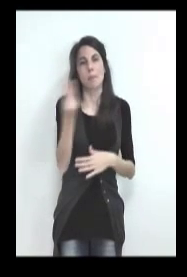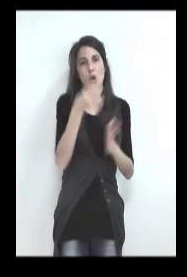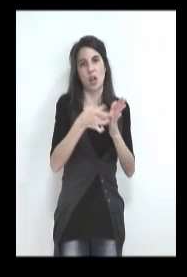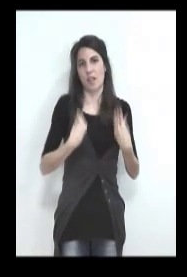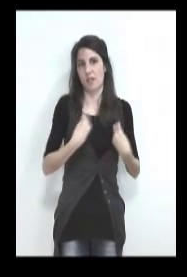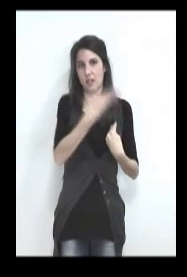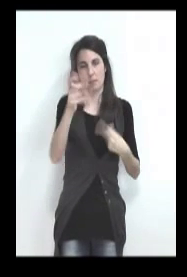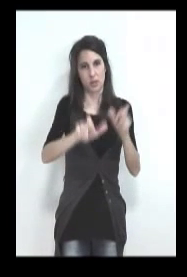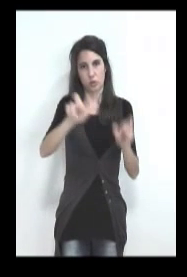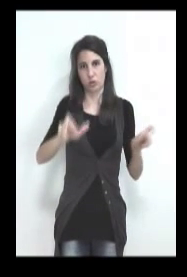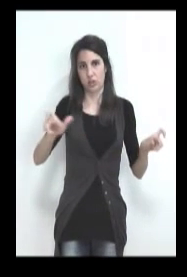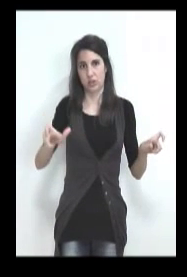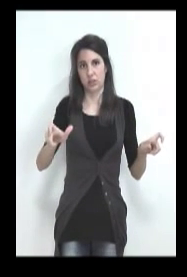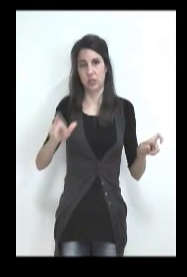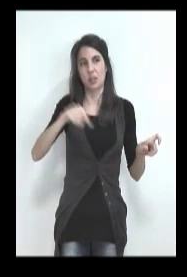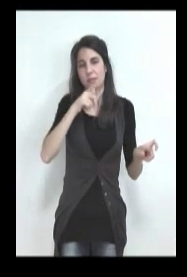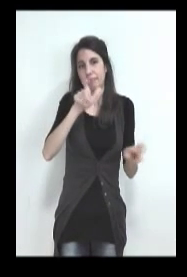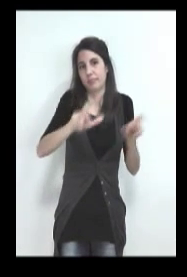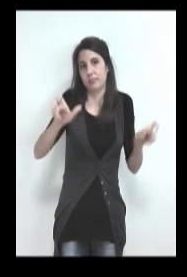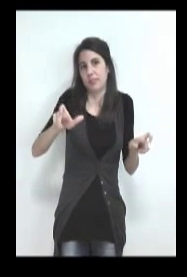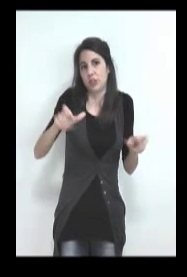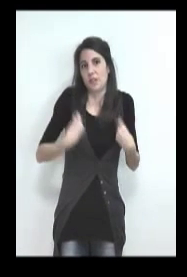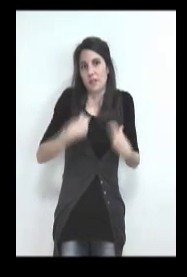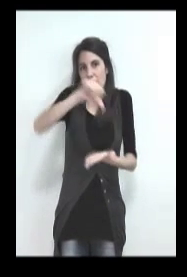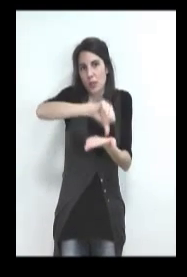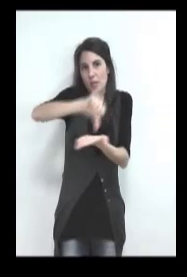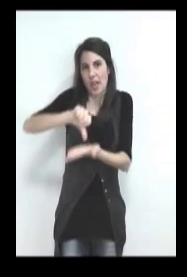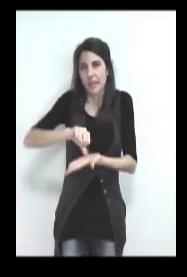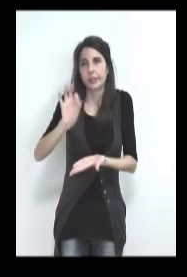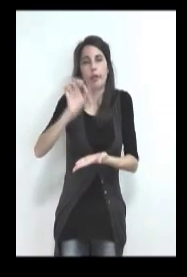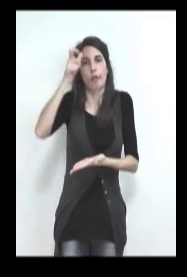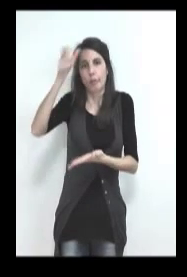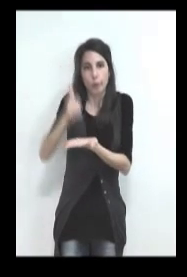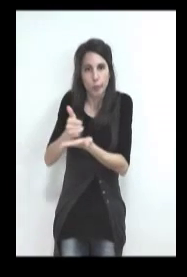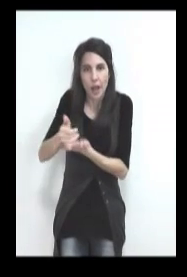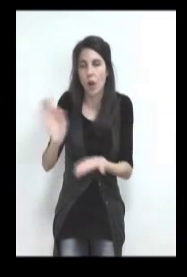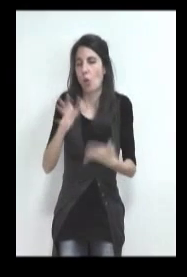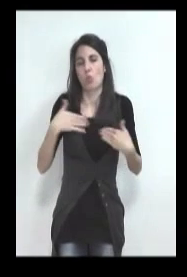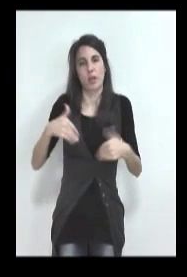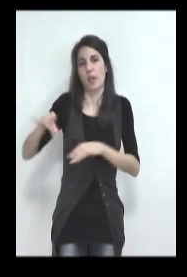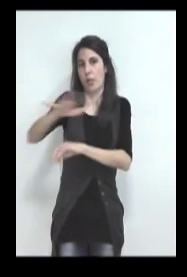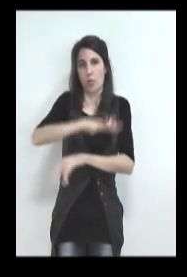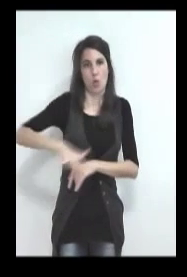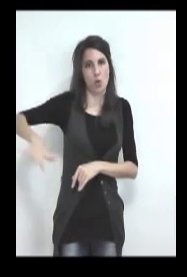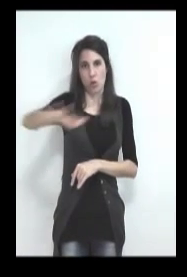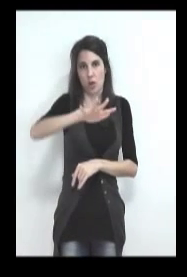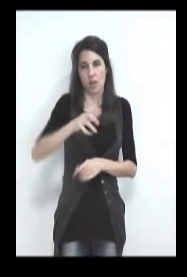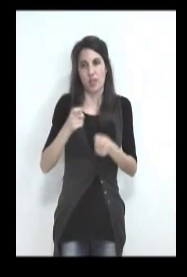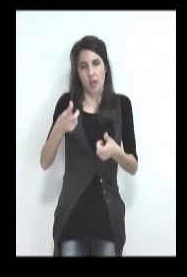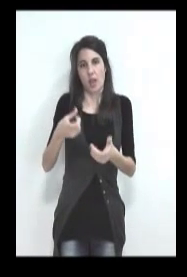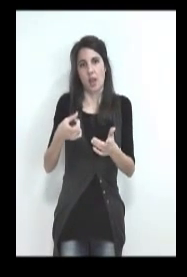de las personas y de los habitantes de las ciudades, del medio rural o de cualquier territorio. Y que si no